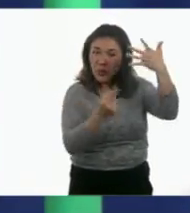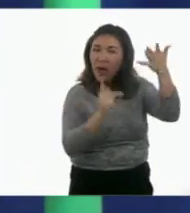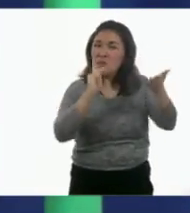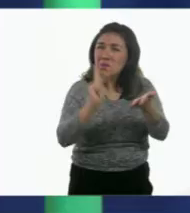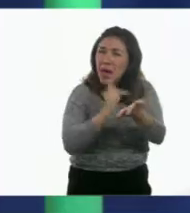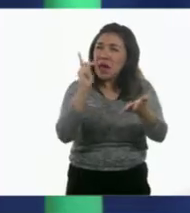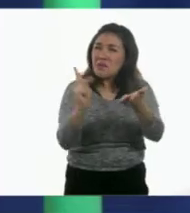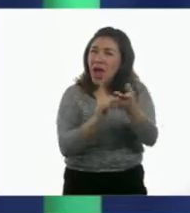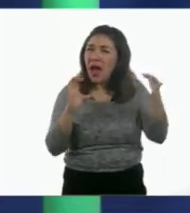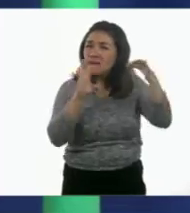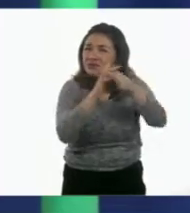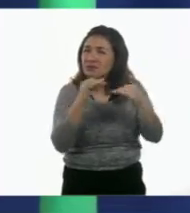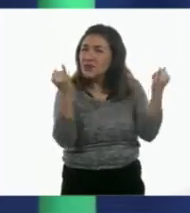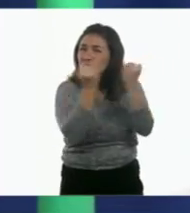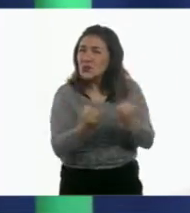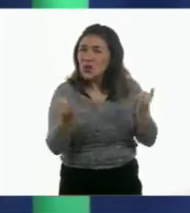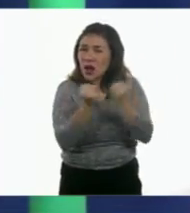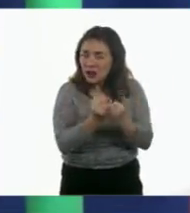preguntas.